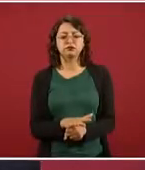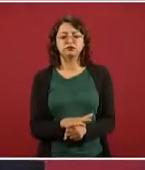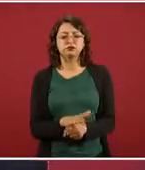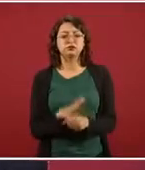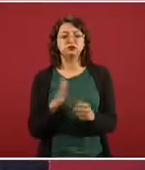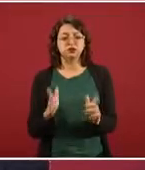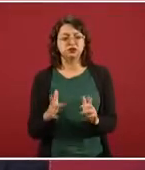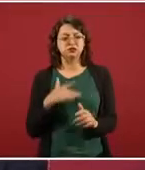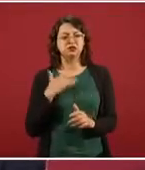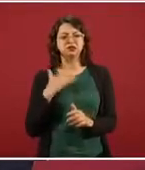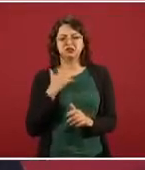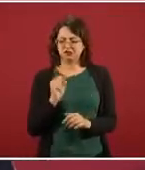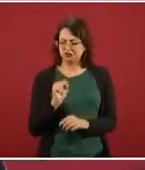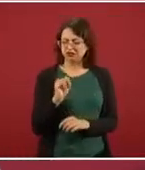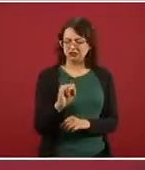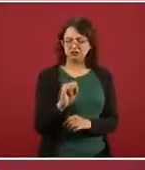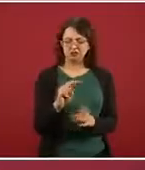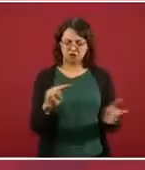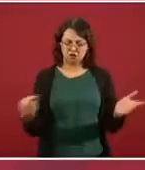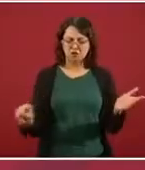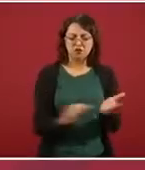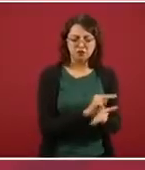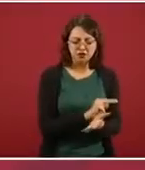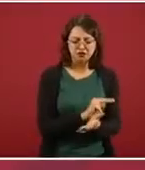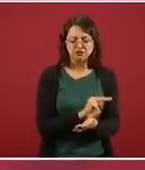de firmar, que pida